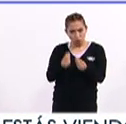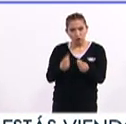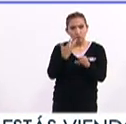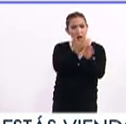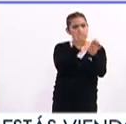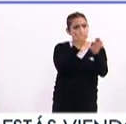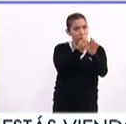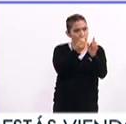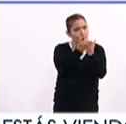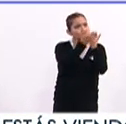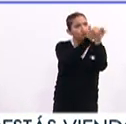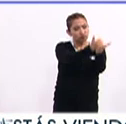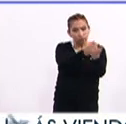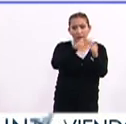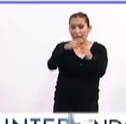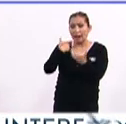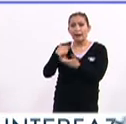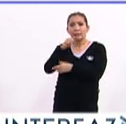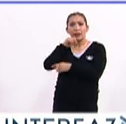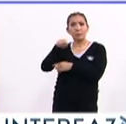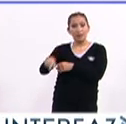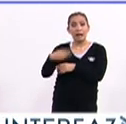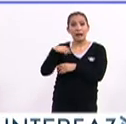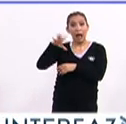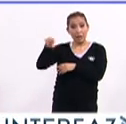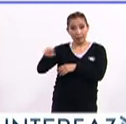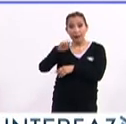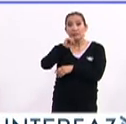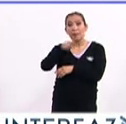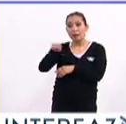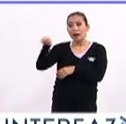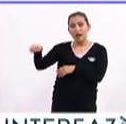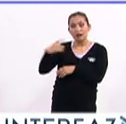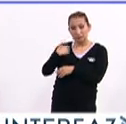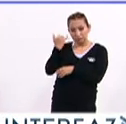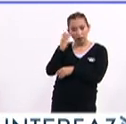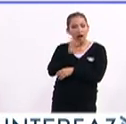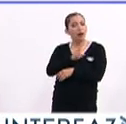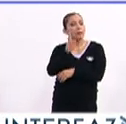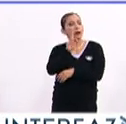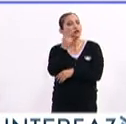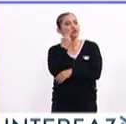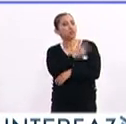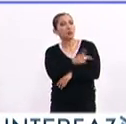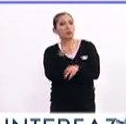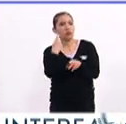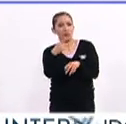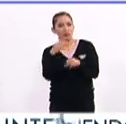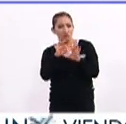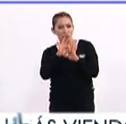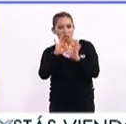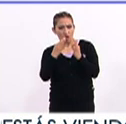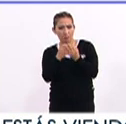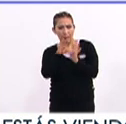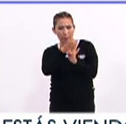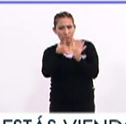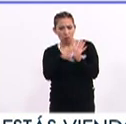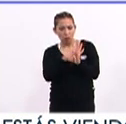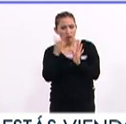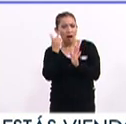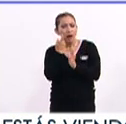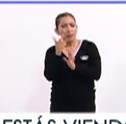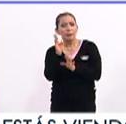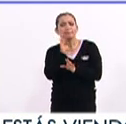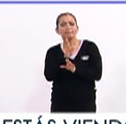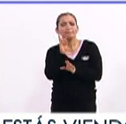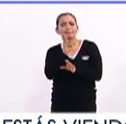Estados Unidos, tuvo gran influencia incluso hasta en África, donde se pusieron a prueba muchos de sus métodos,